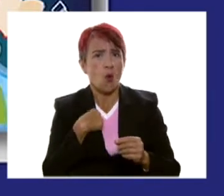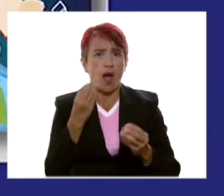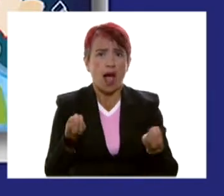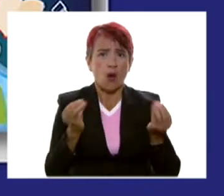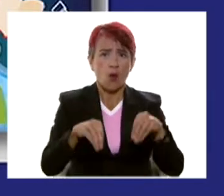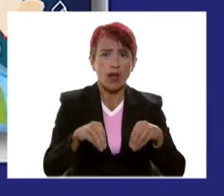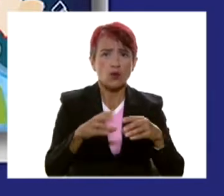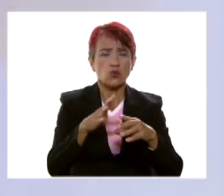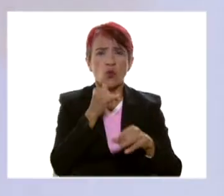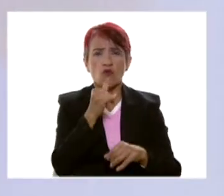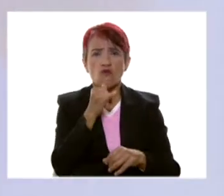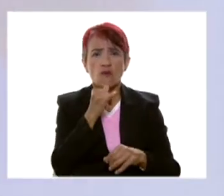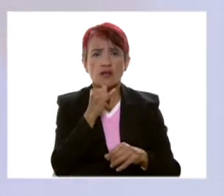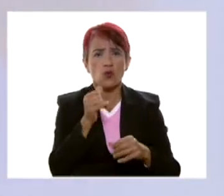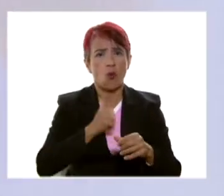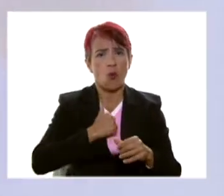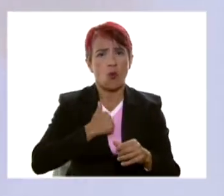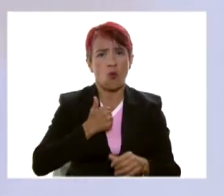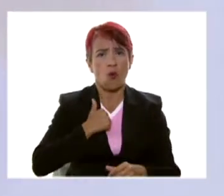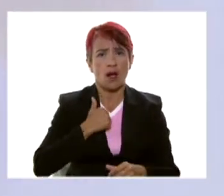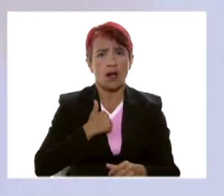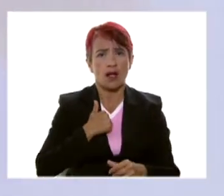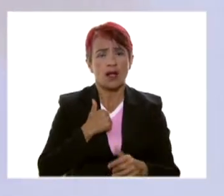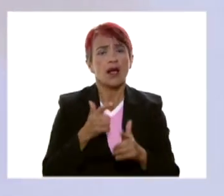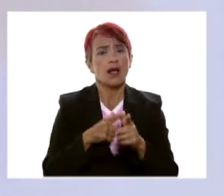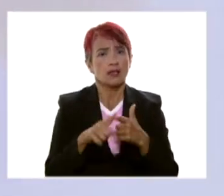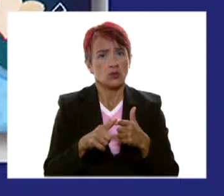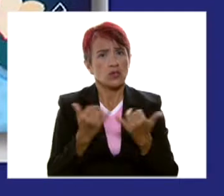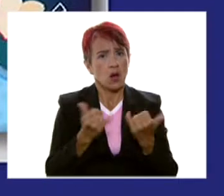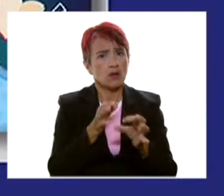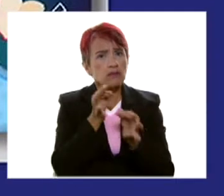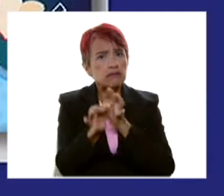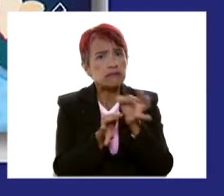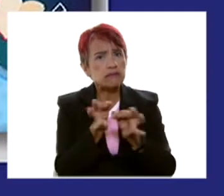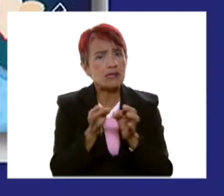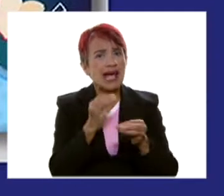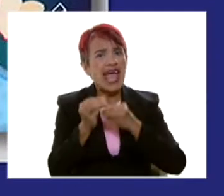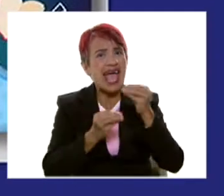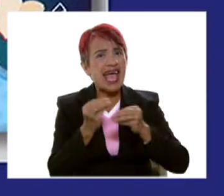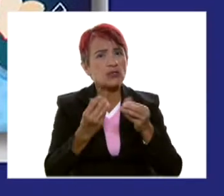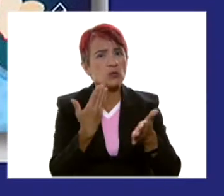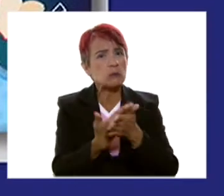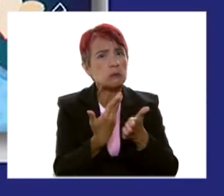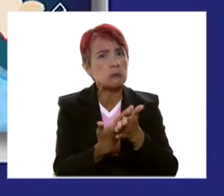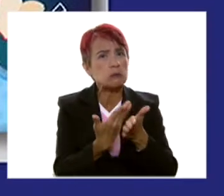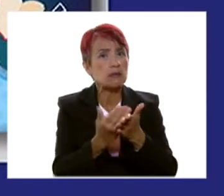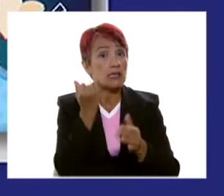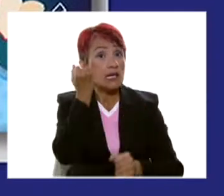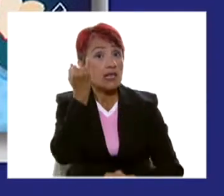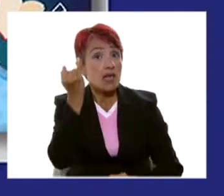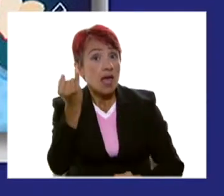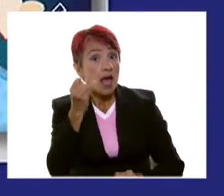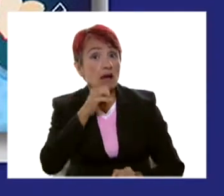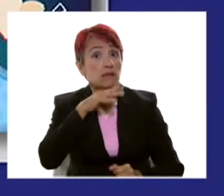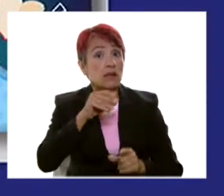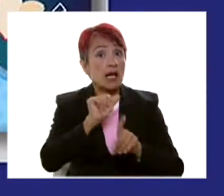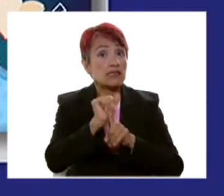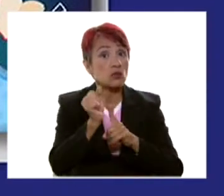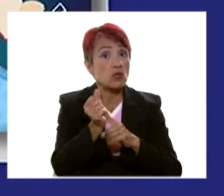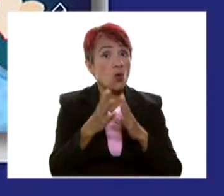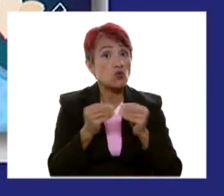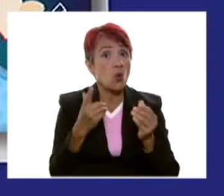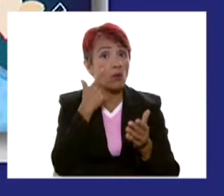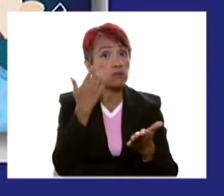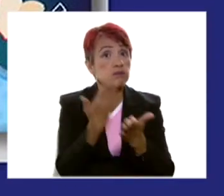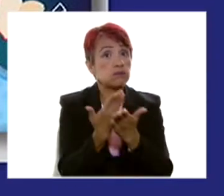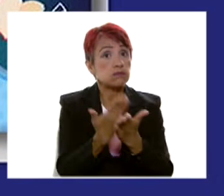tipo de información. Entonces, vamos a explicar qué es un hecho. Un hecho es un evento, idea, situación o acontecimiento